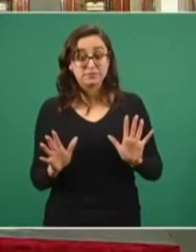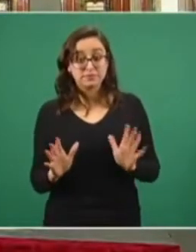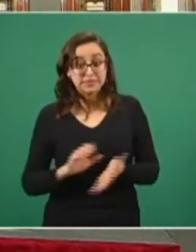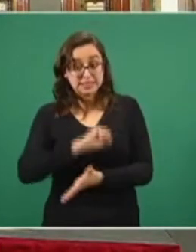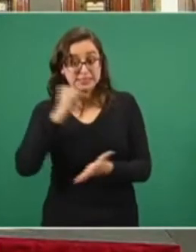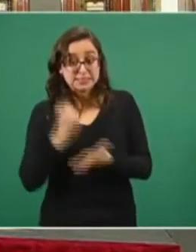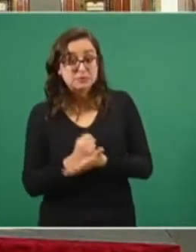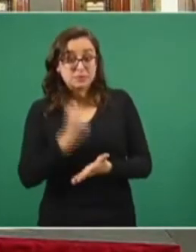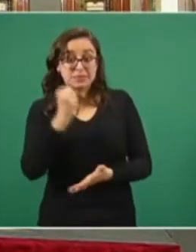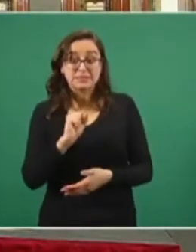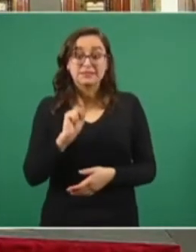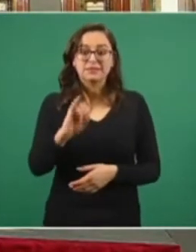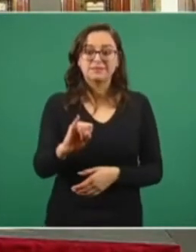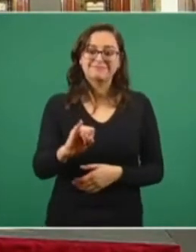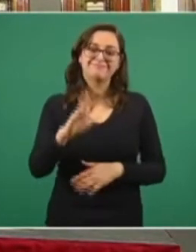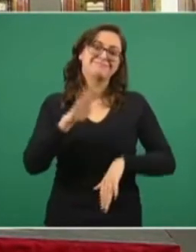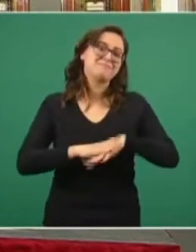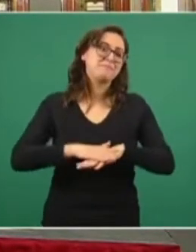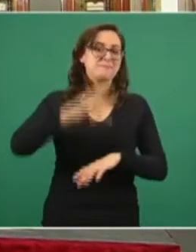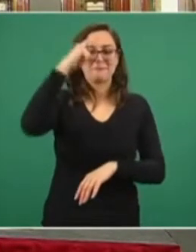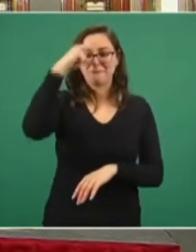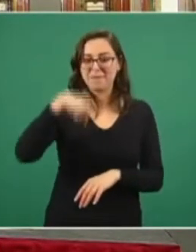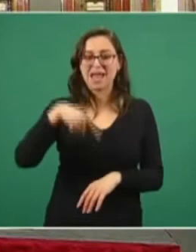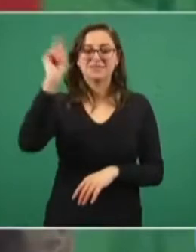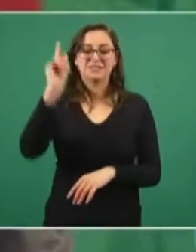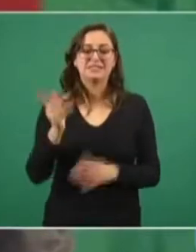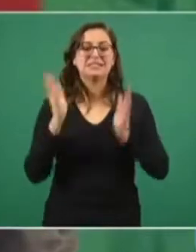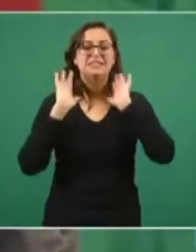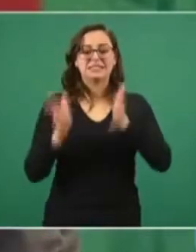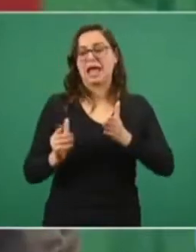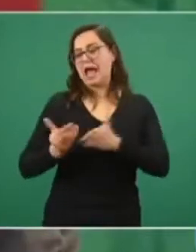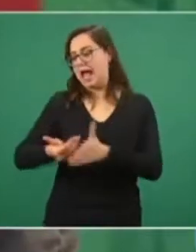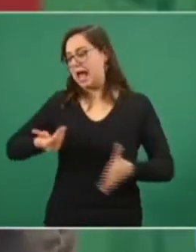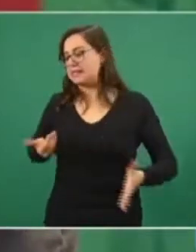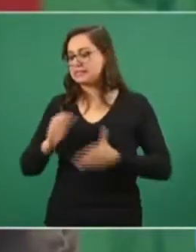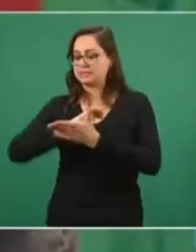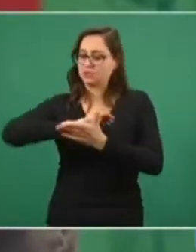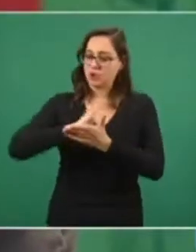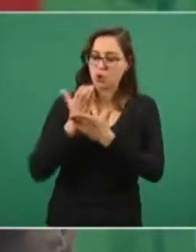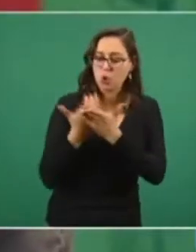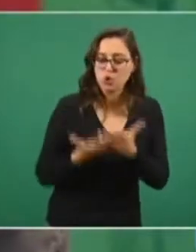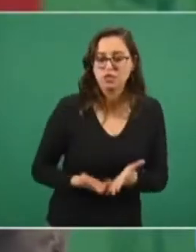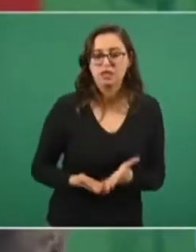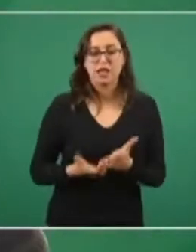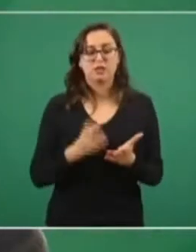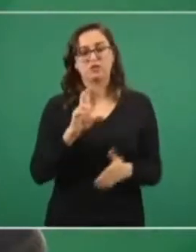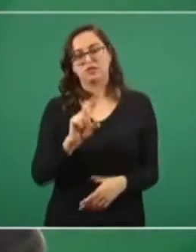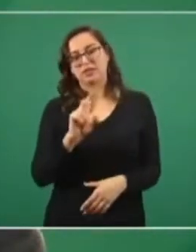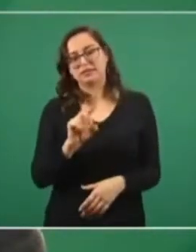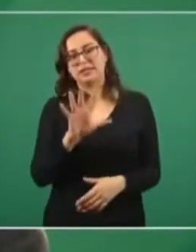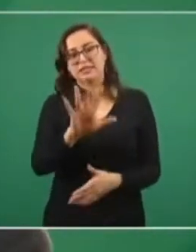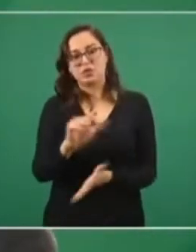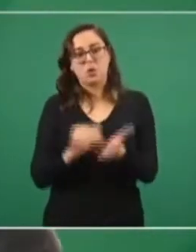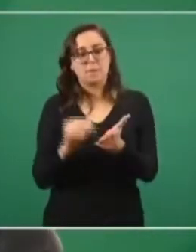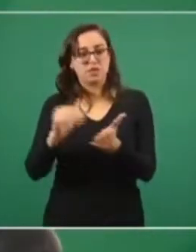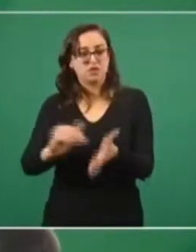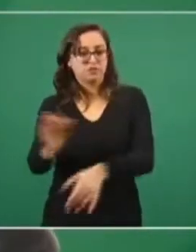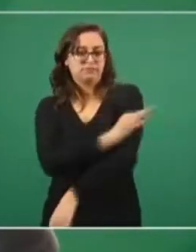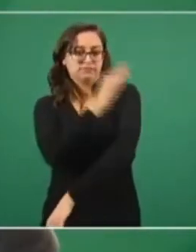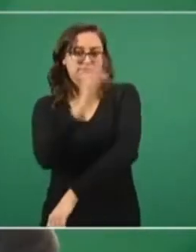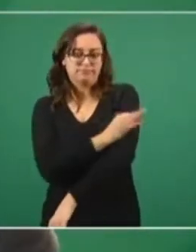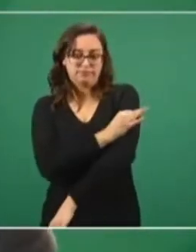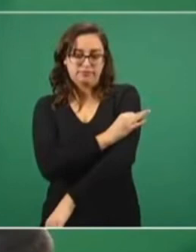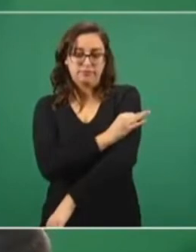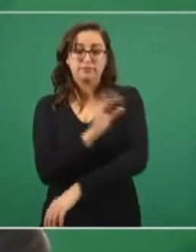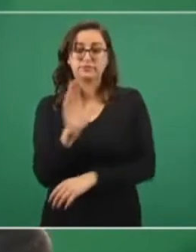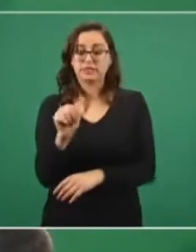nos facilitará las cosas, porque ya se ha hecho un precontrato hasta por 35 millones de dosis. La